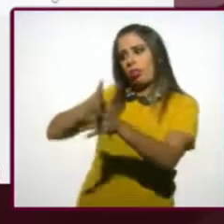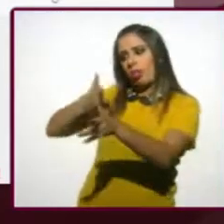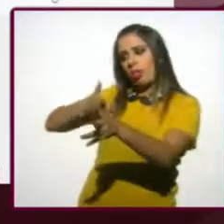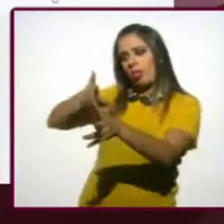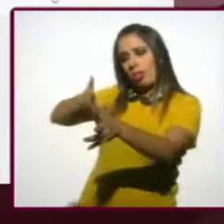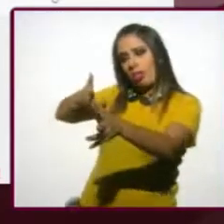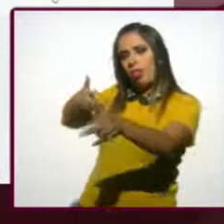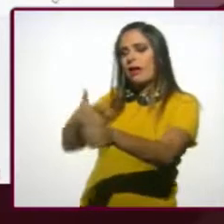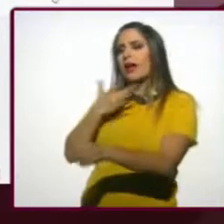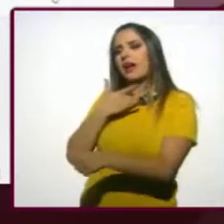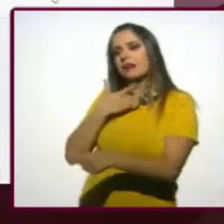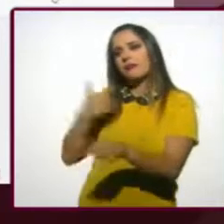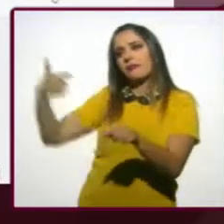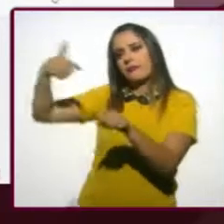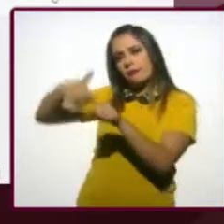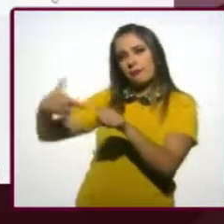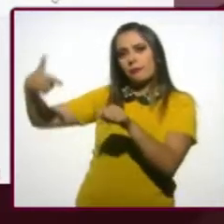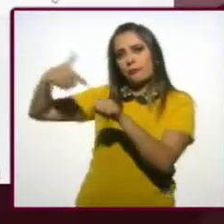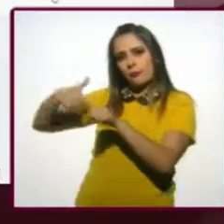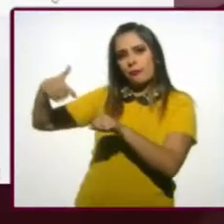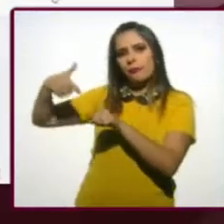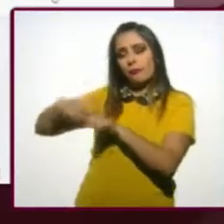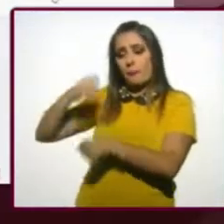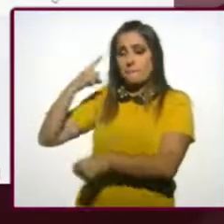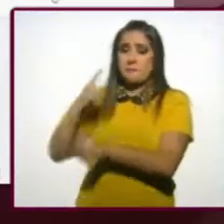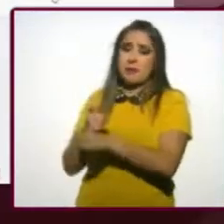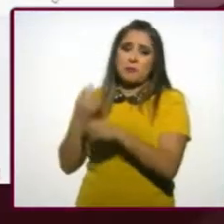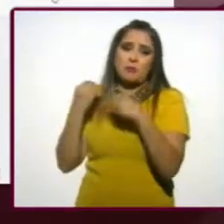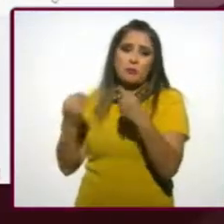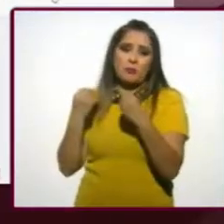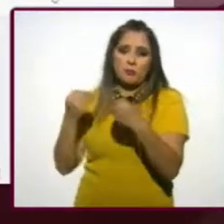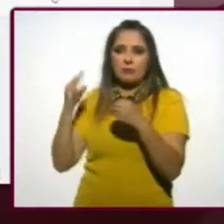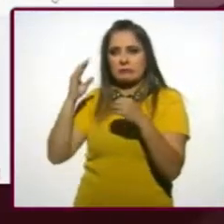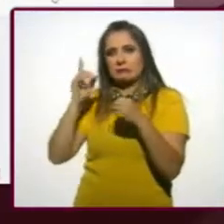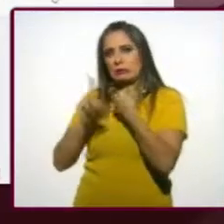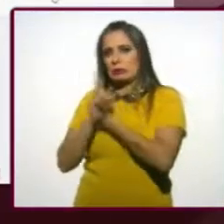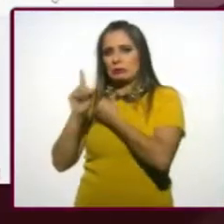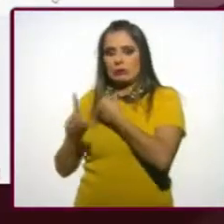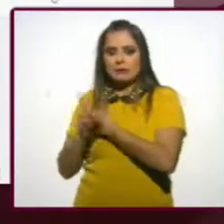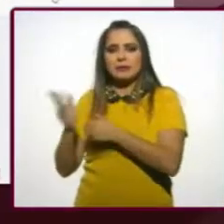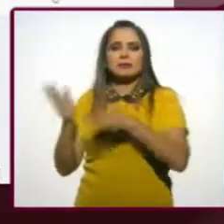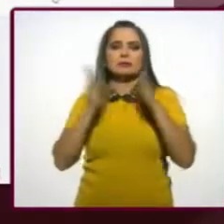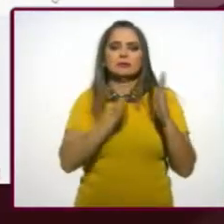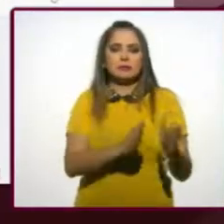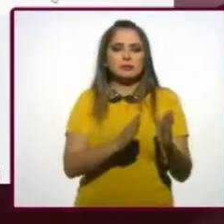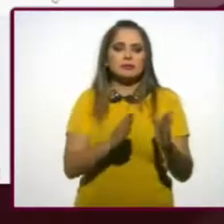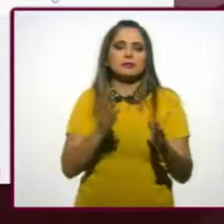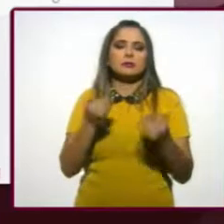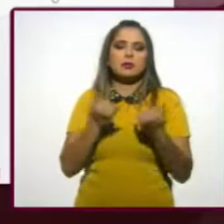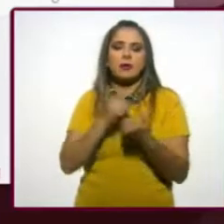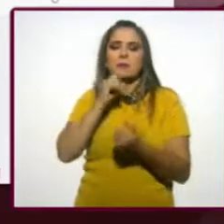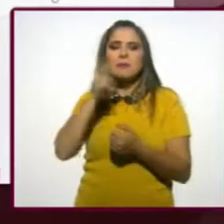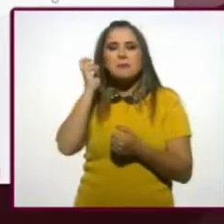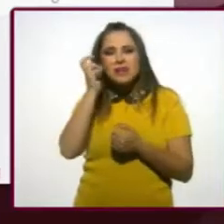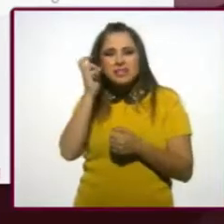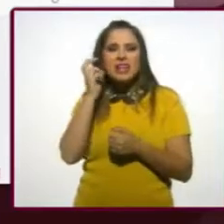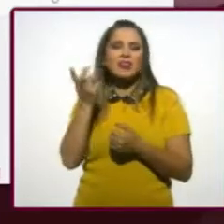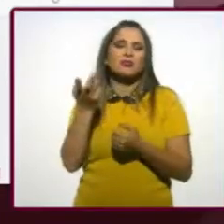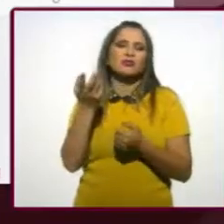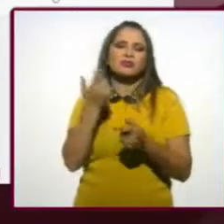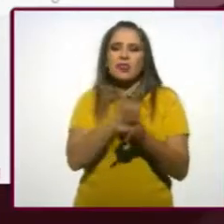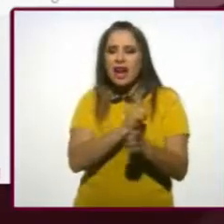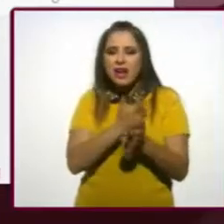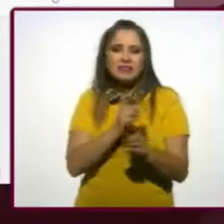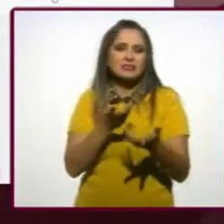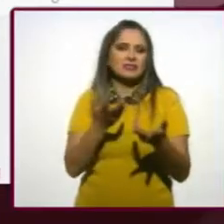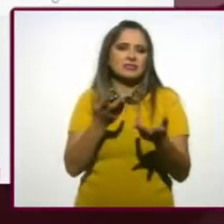de el transporte público. Y si vemos, la mayor parte del transporte está concentrado, o los autos en el